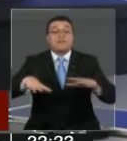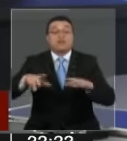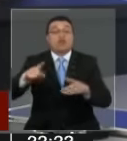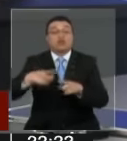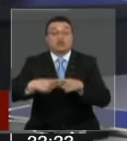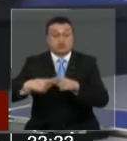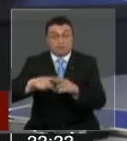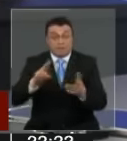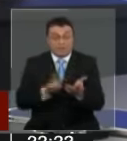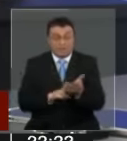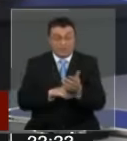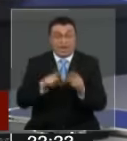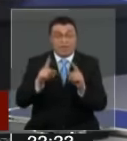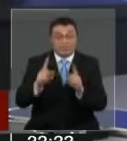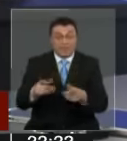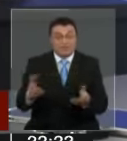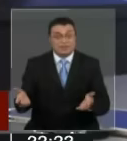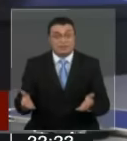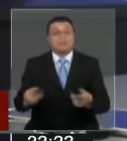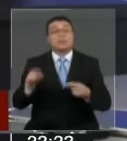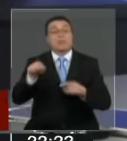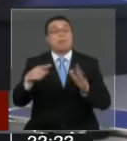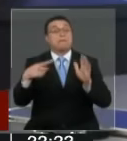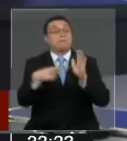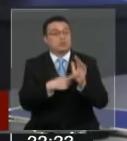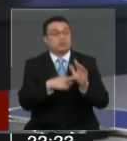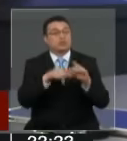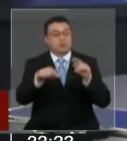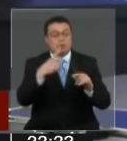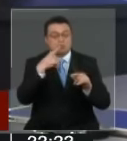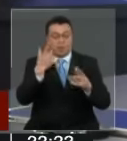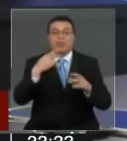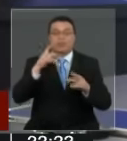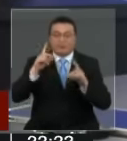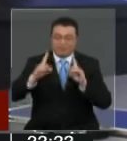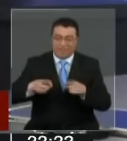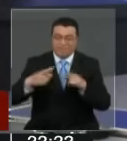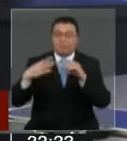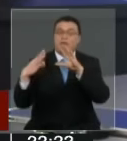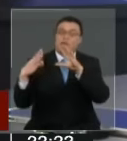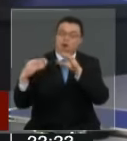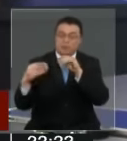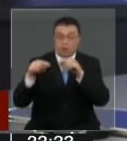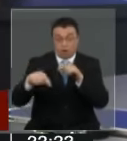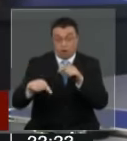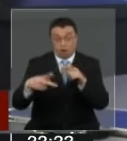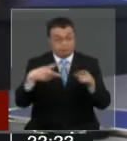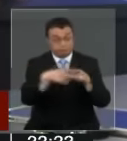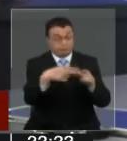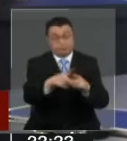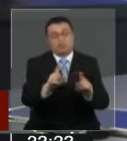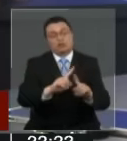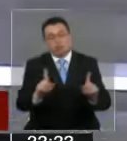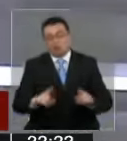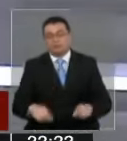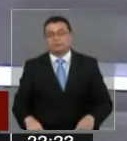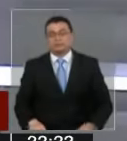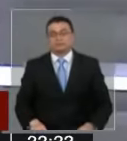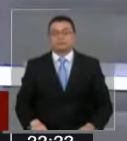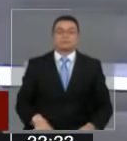tienen causas reales que poner adelante. Mi punto es, tiene que verse en un marco de diálogo y no en el que se está dando hoy día. Yo estoy totalmente de acuerdo.